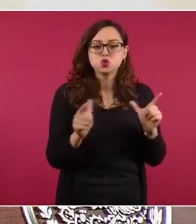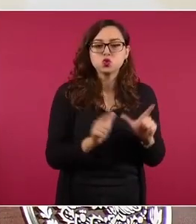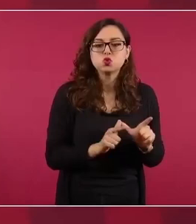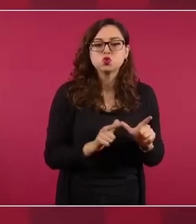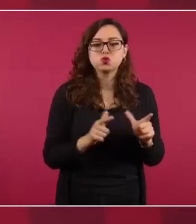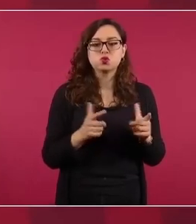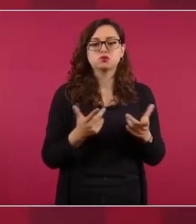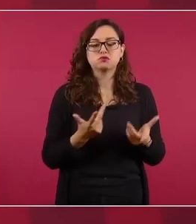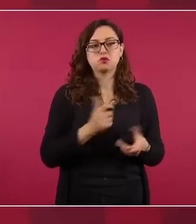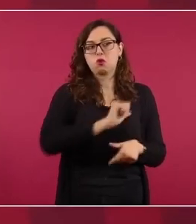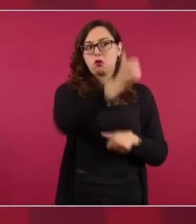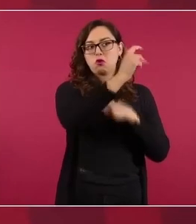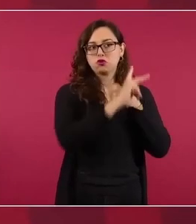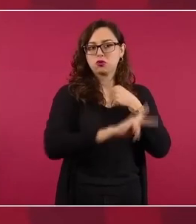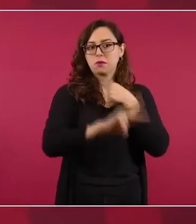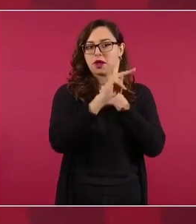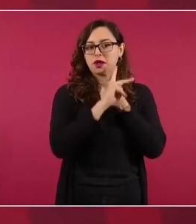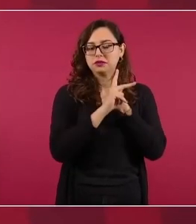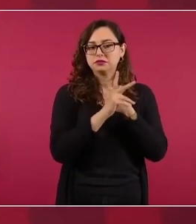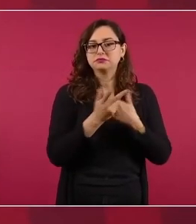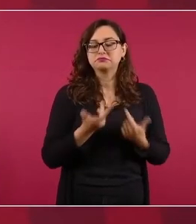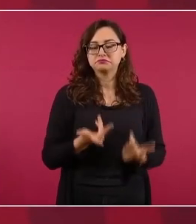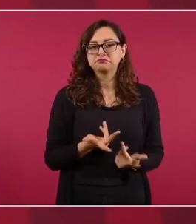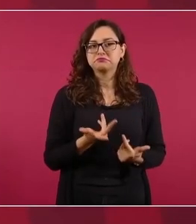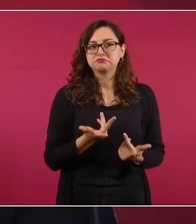del extranjero,